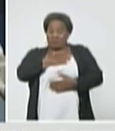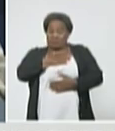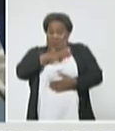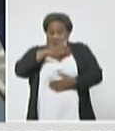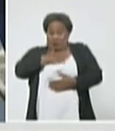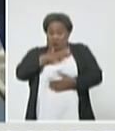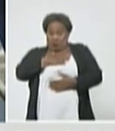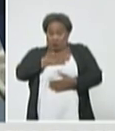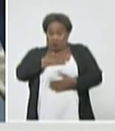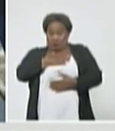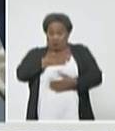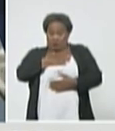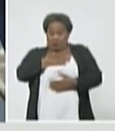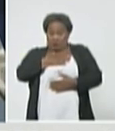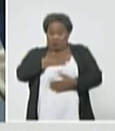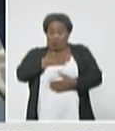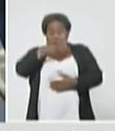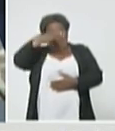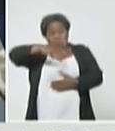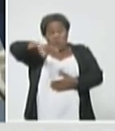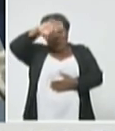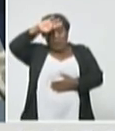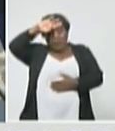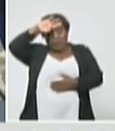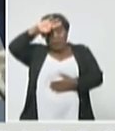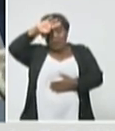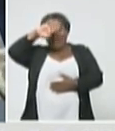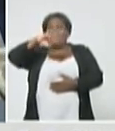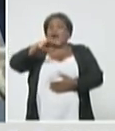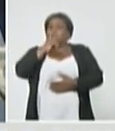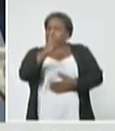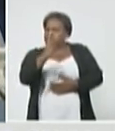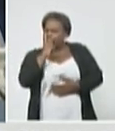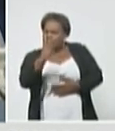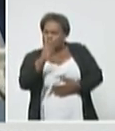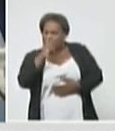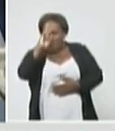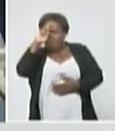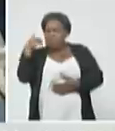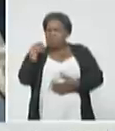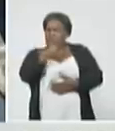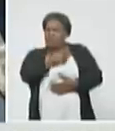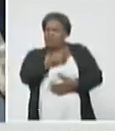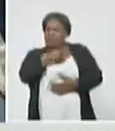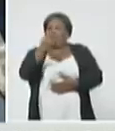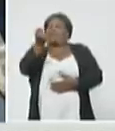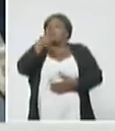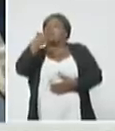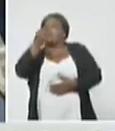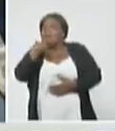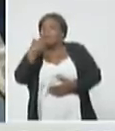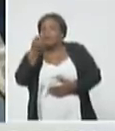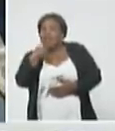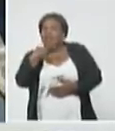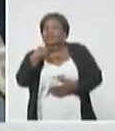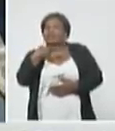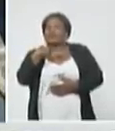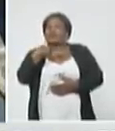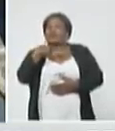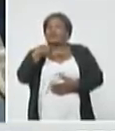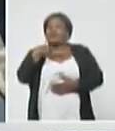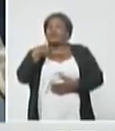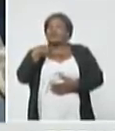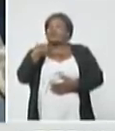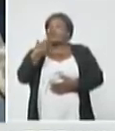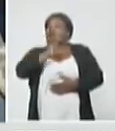fíjense, Cuba con los protocolos de atención, con los tratamientos, ha hecho posible